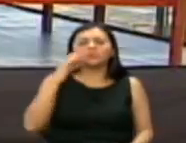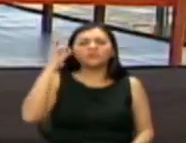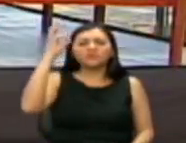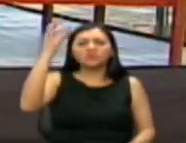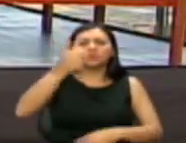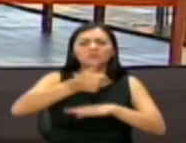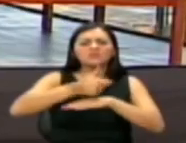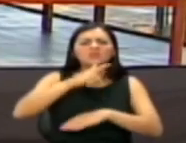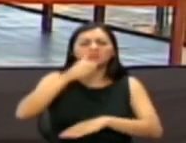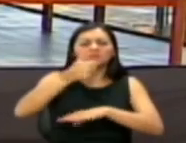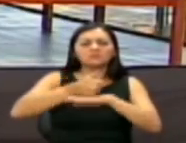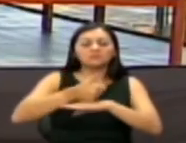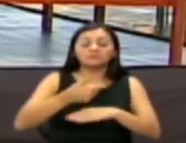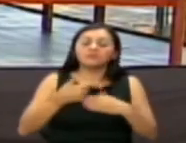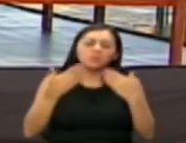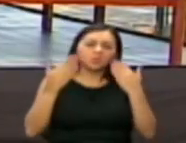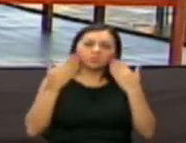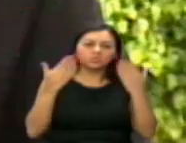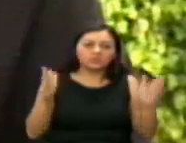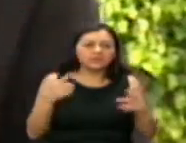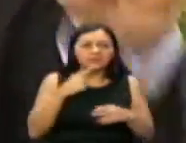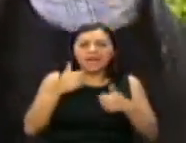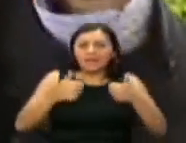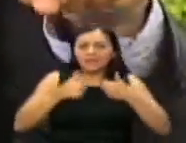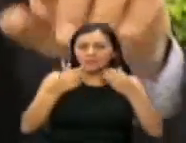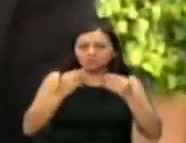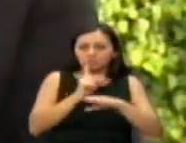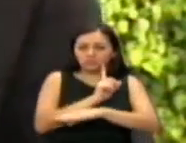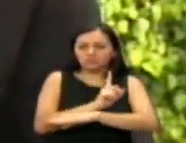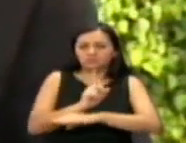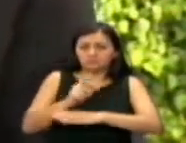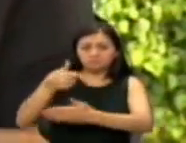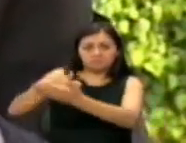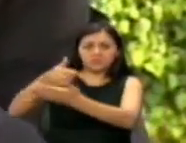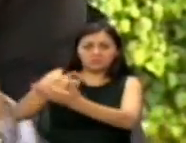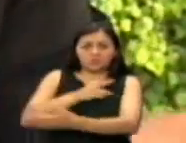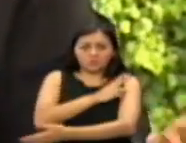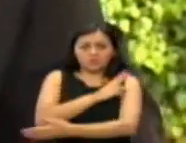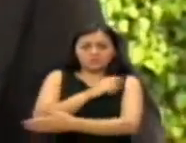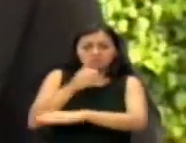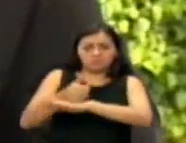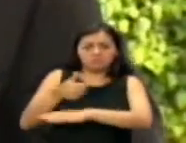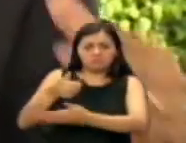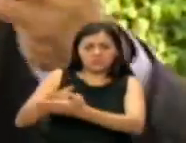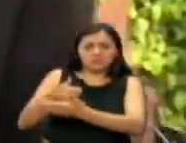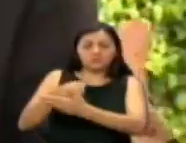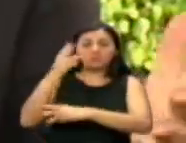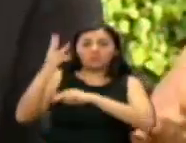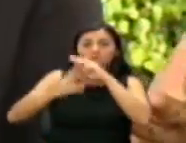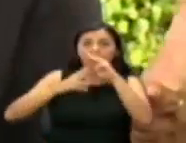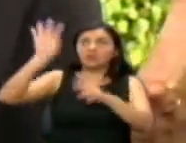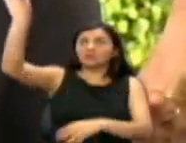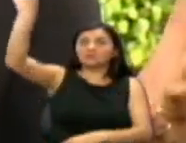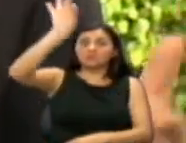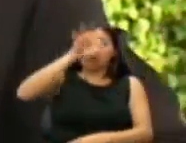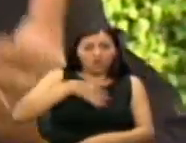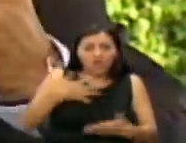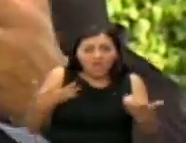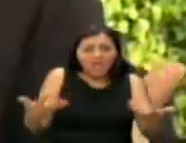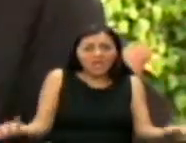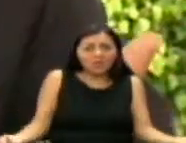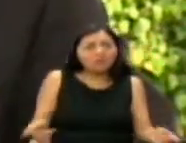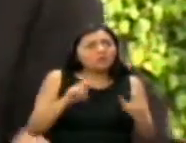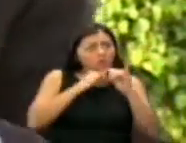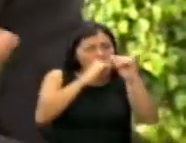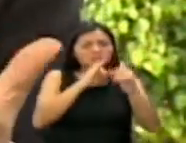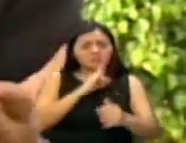esta universidad? Bueno, hay muchos grandes candidatos en la propia universidad. Tenemos gente de nivel mundial. Y si queremos tener una universidad de nivel